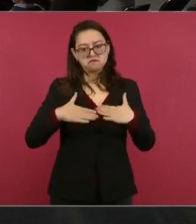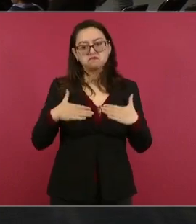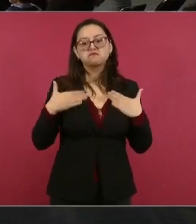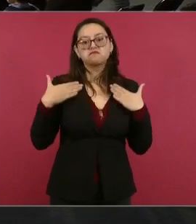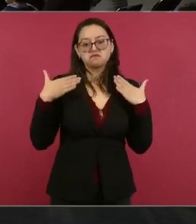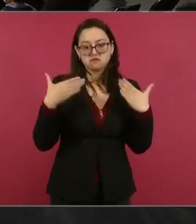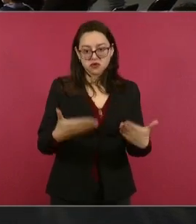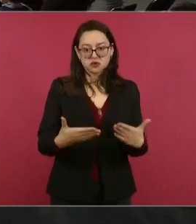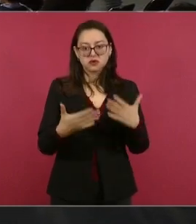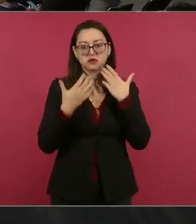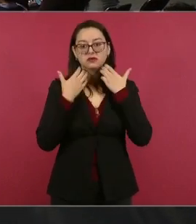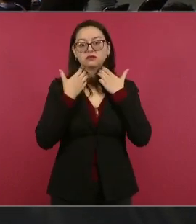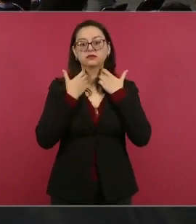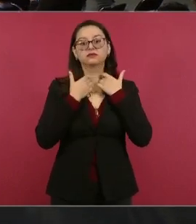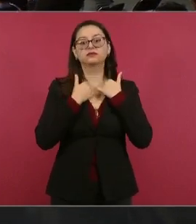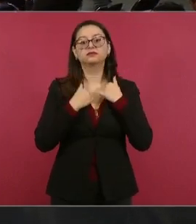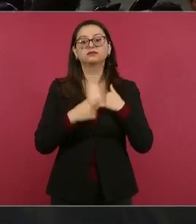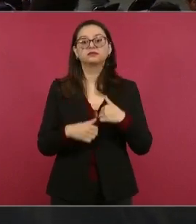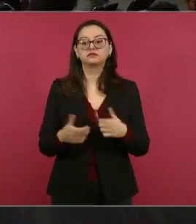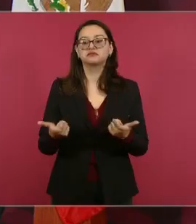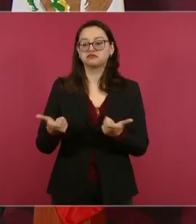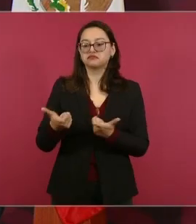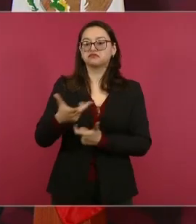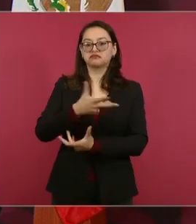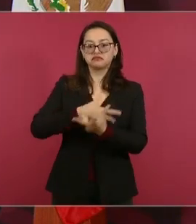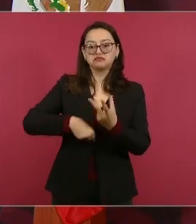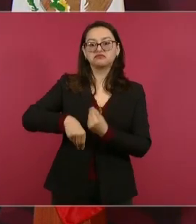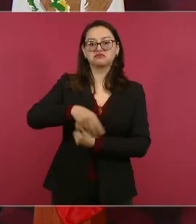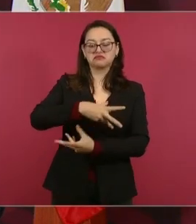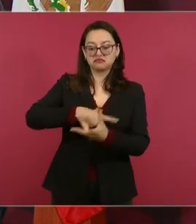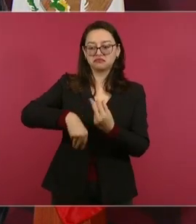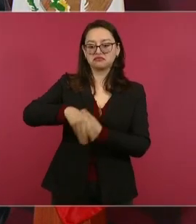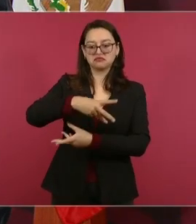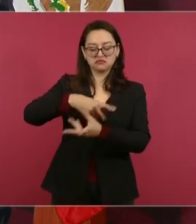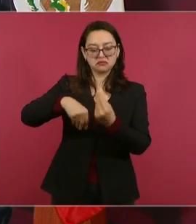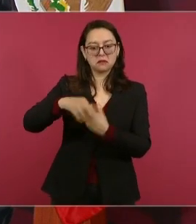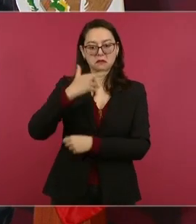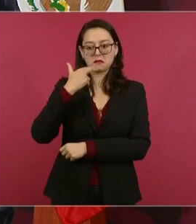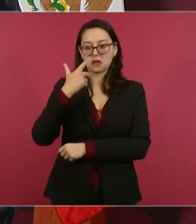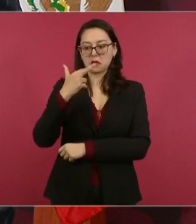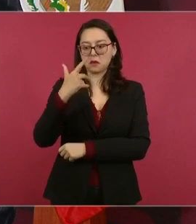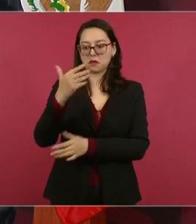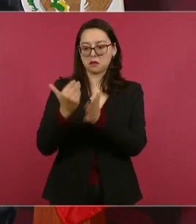buenos números en lo macroeconómico,